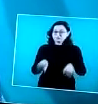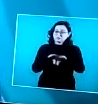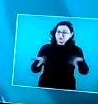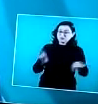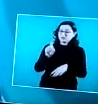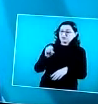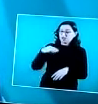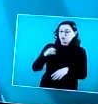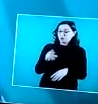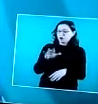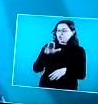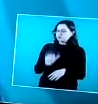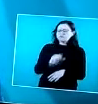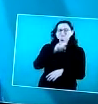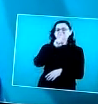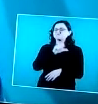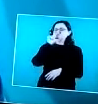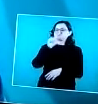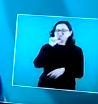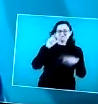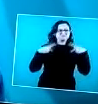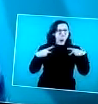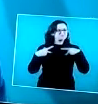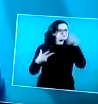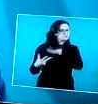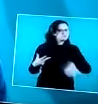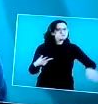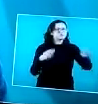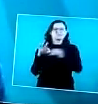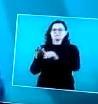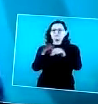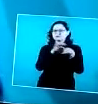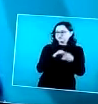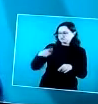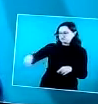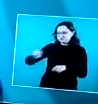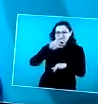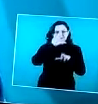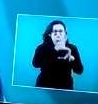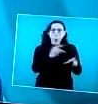No respetan la voluntad del pueblo. No actúan con rectitud.